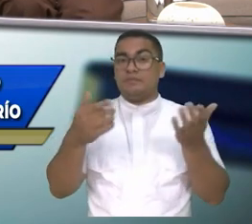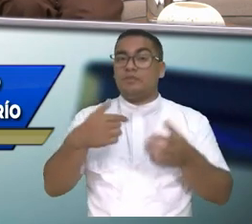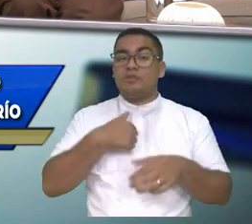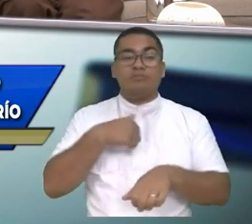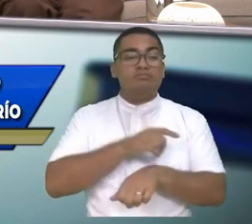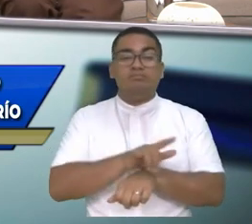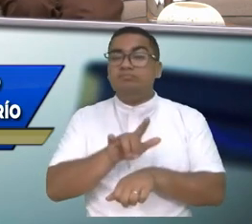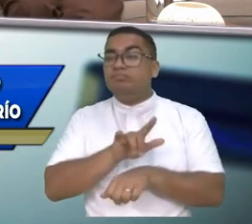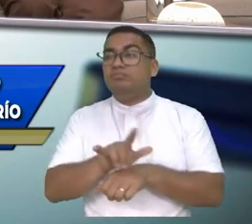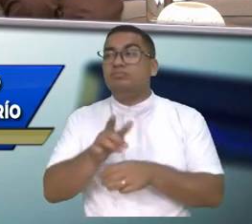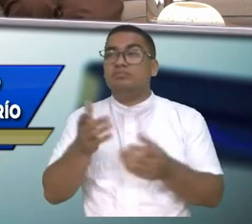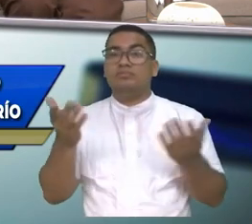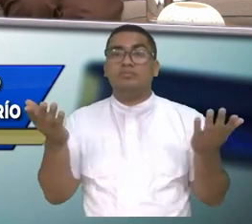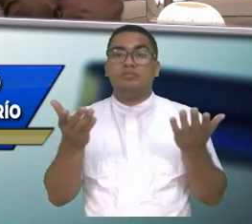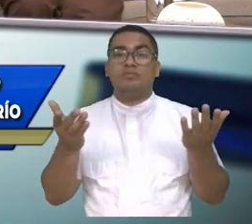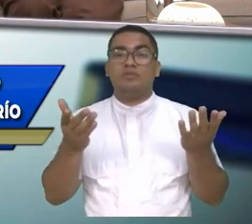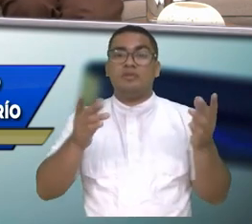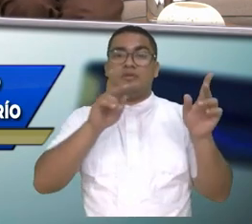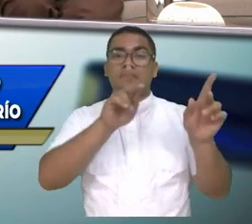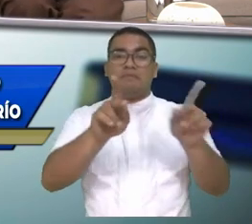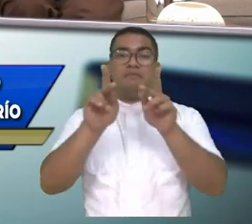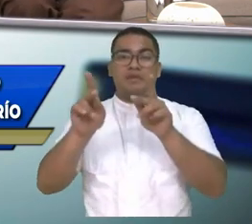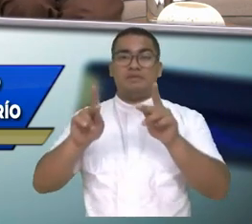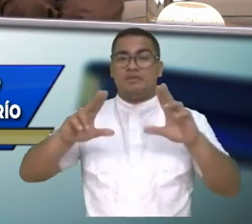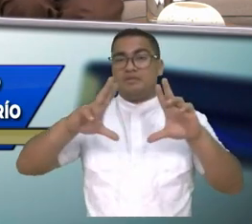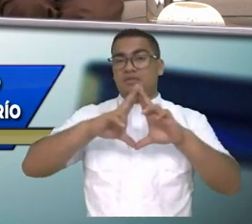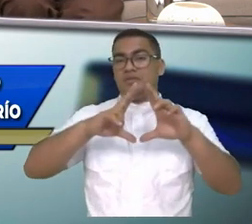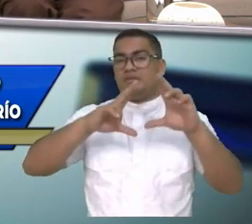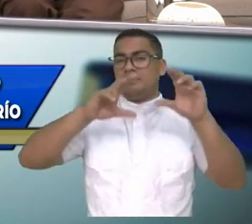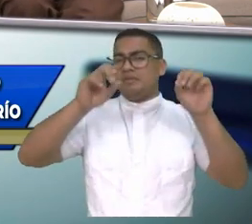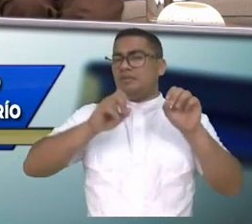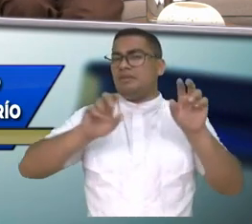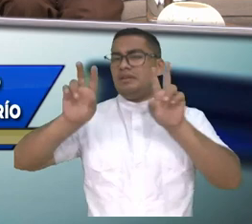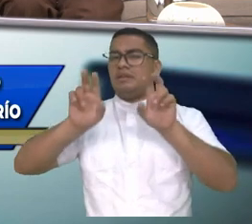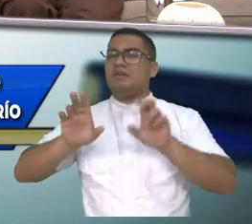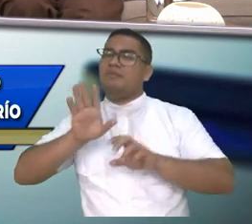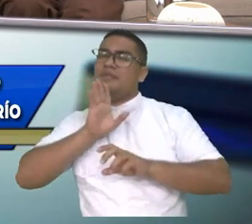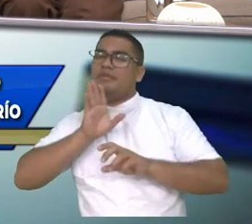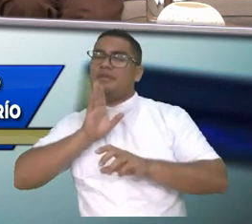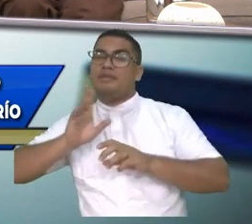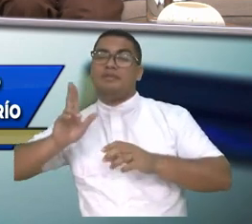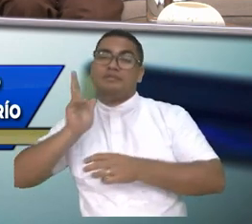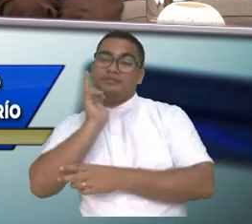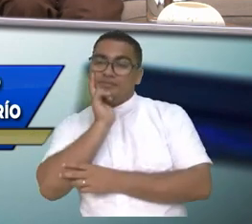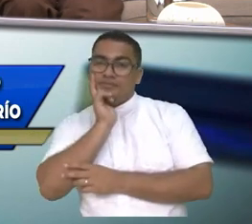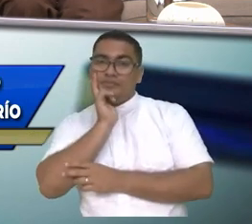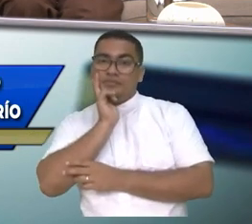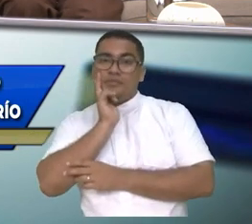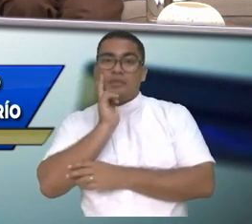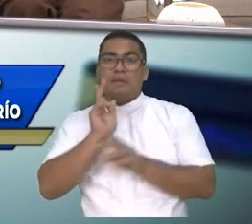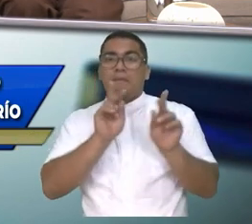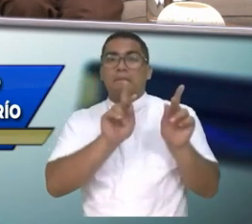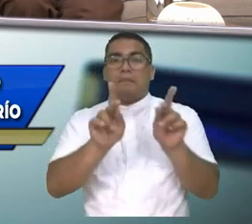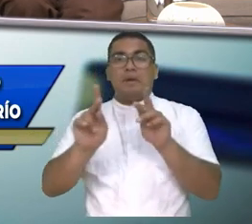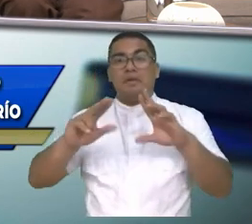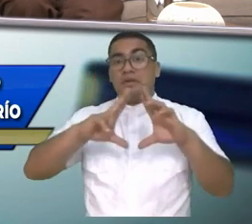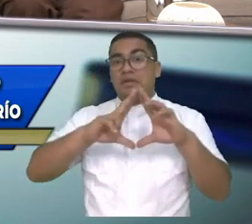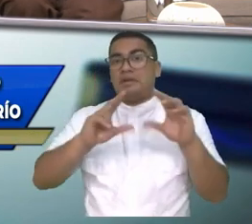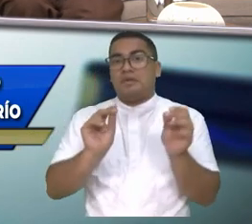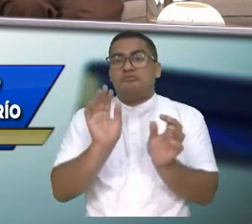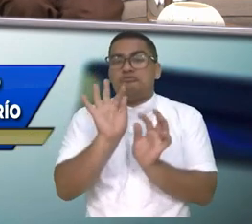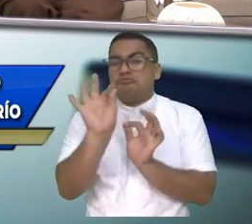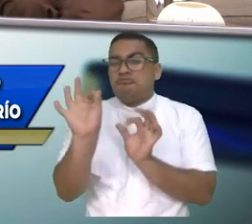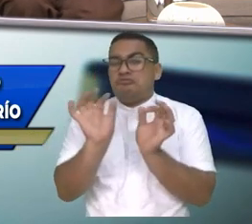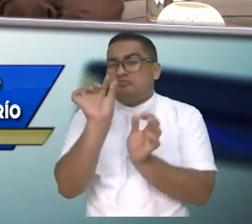busco nicaragüenses que hayan hablado sobre Rubén Darío, son muy pocos. En cambio,